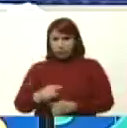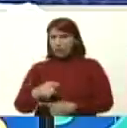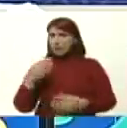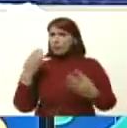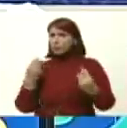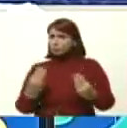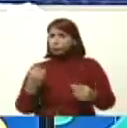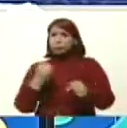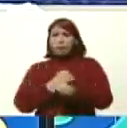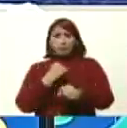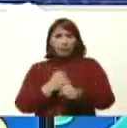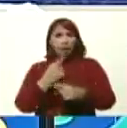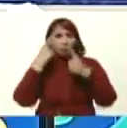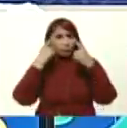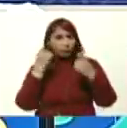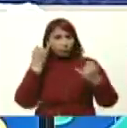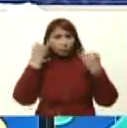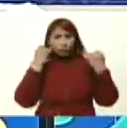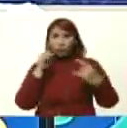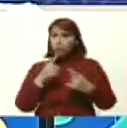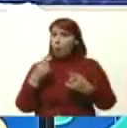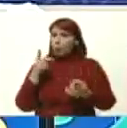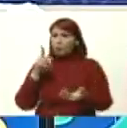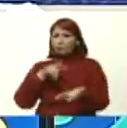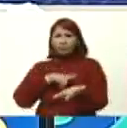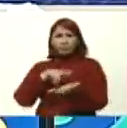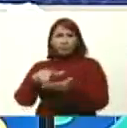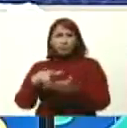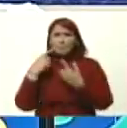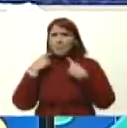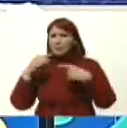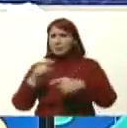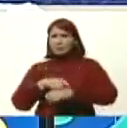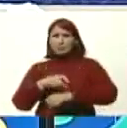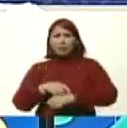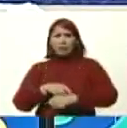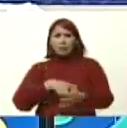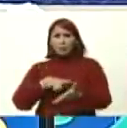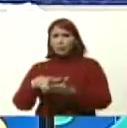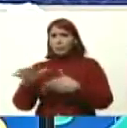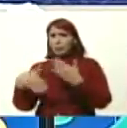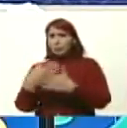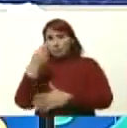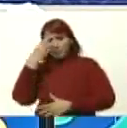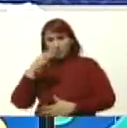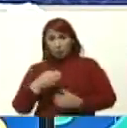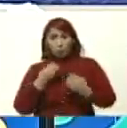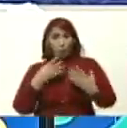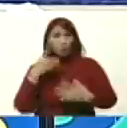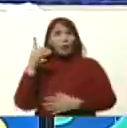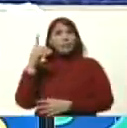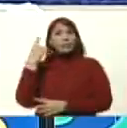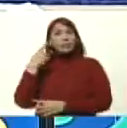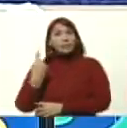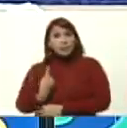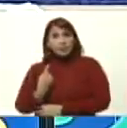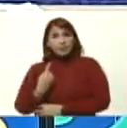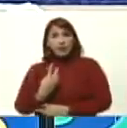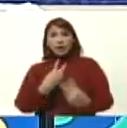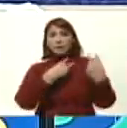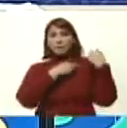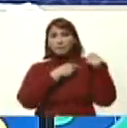trabajo. No puede ir a perder el tiempo allá. Bueno, Diva Guzmán, jefa de